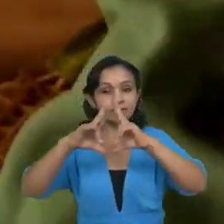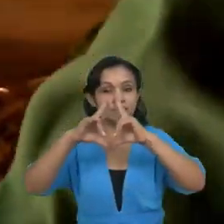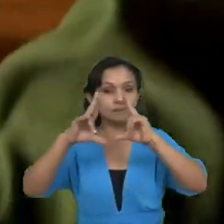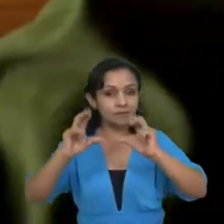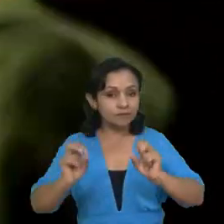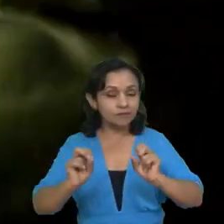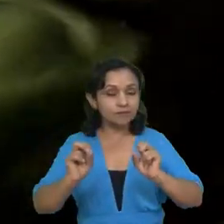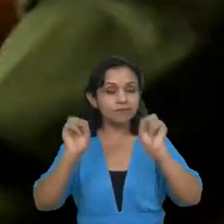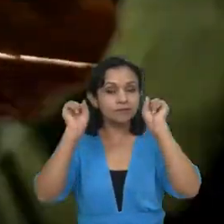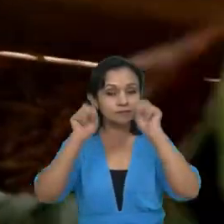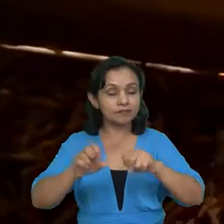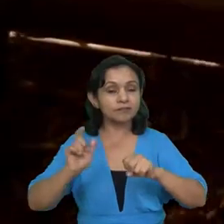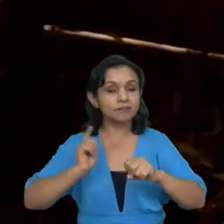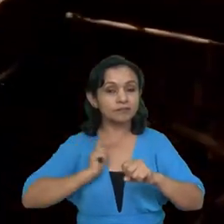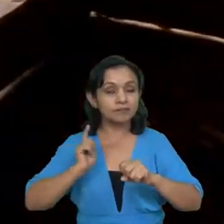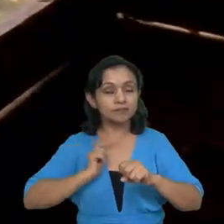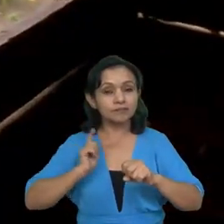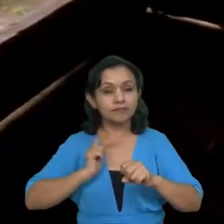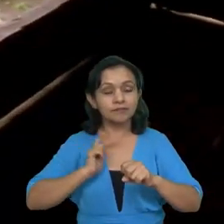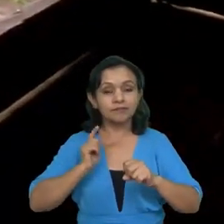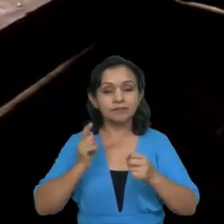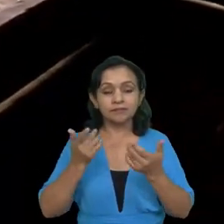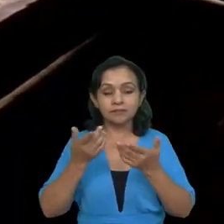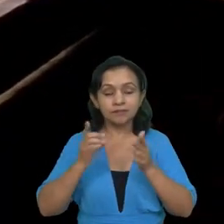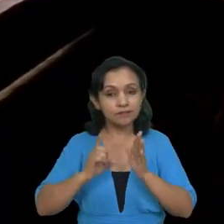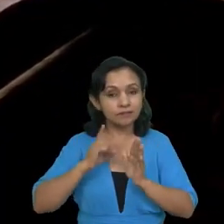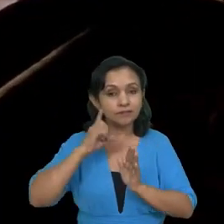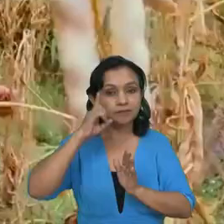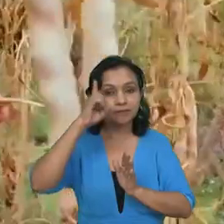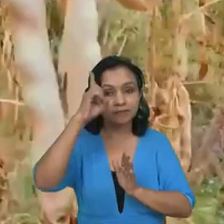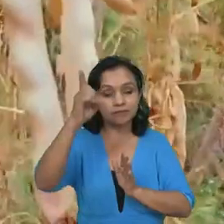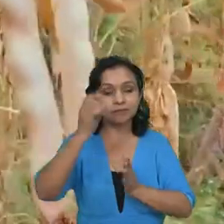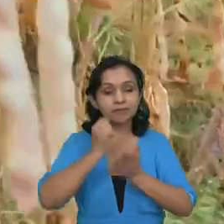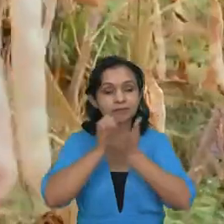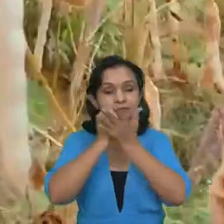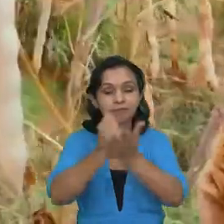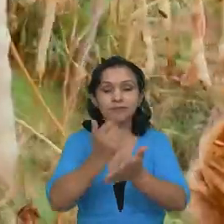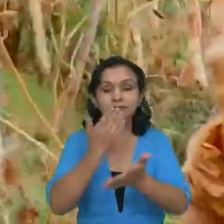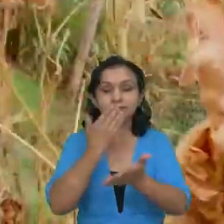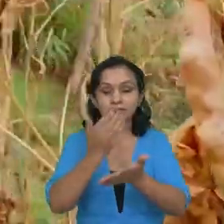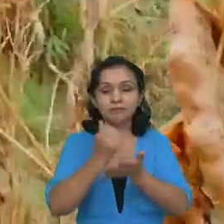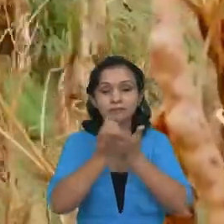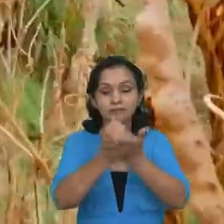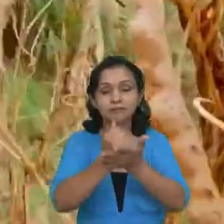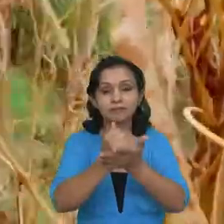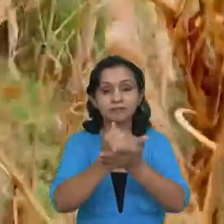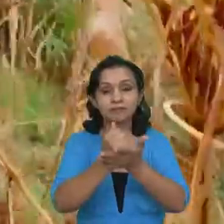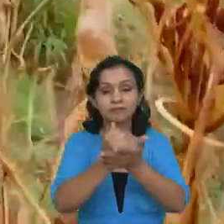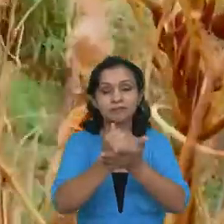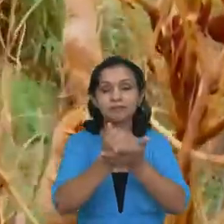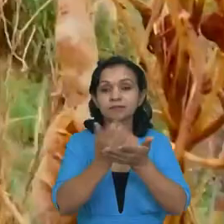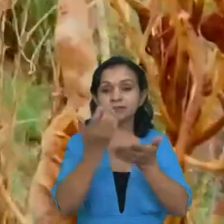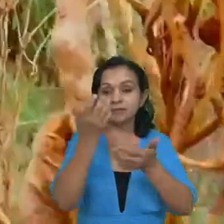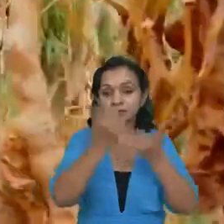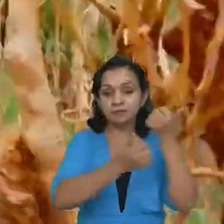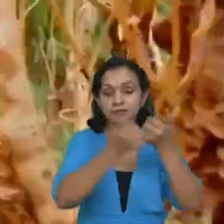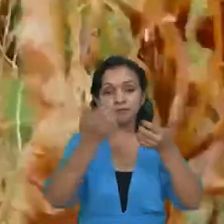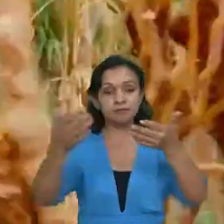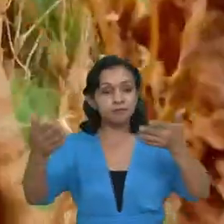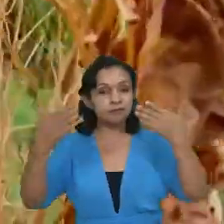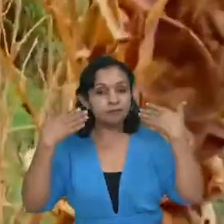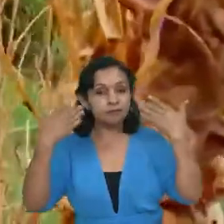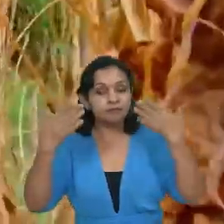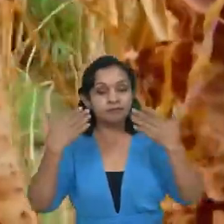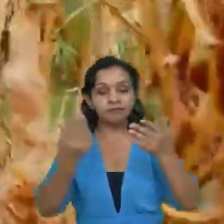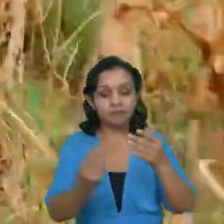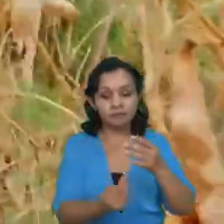podrán acceder a una tecnología avanzada que les será de mucha ayuda para disminuir el riesgo climático para la